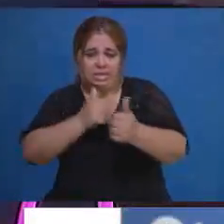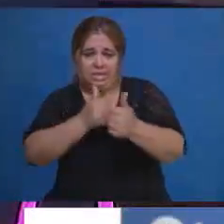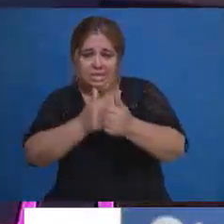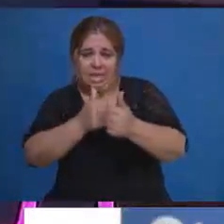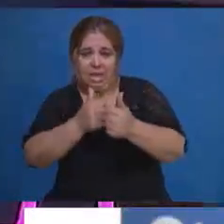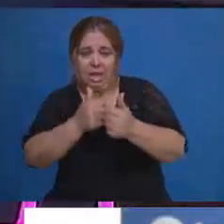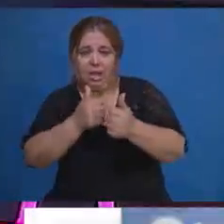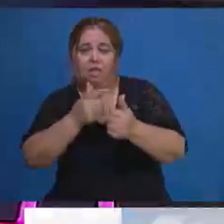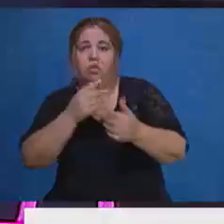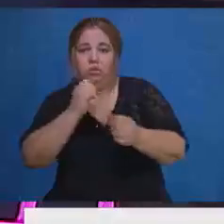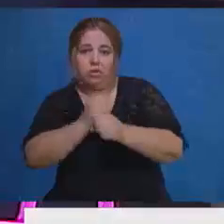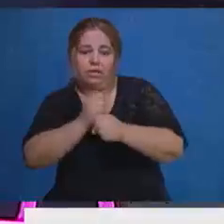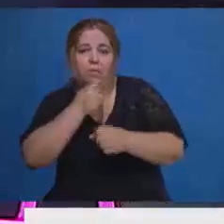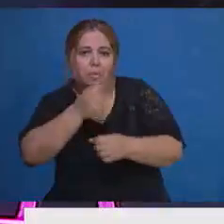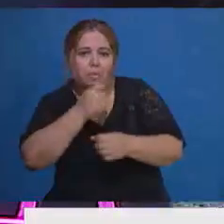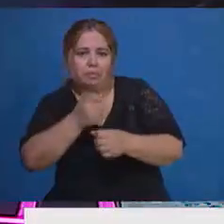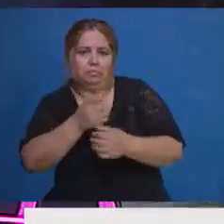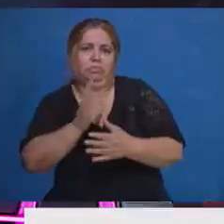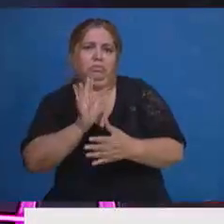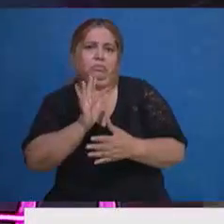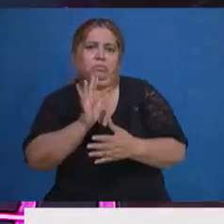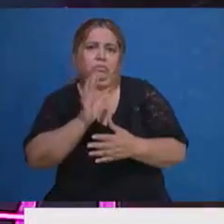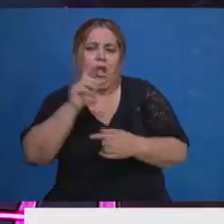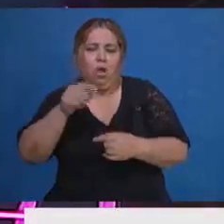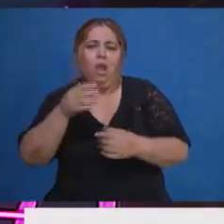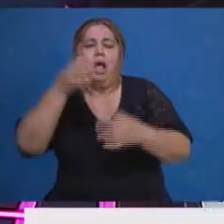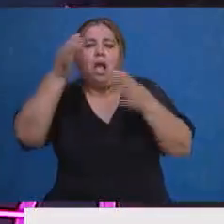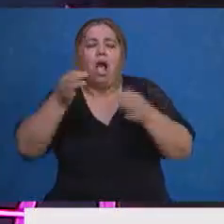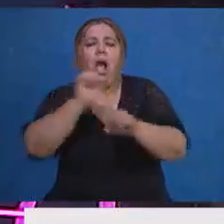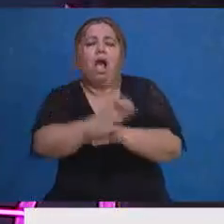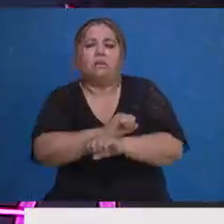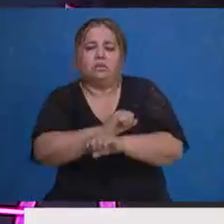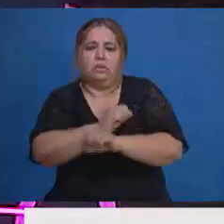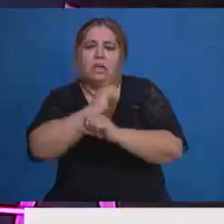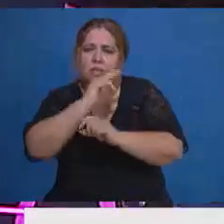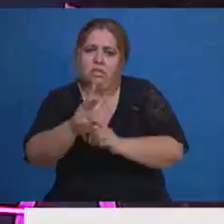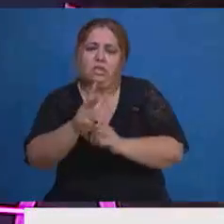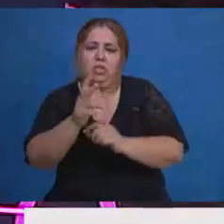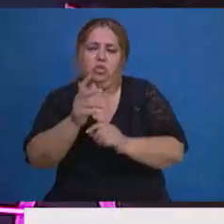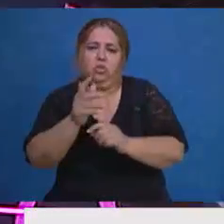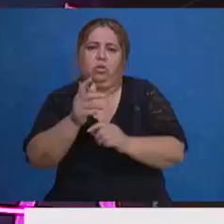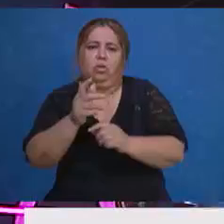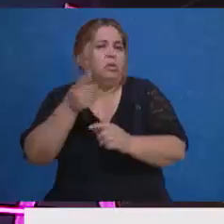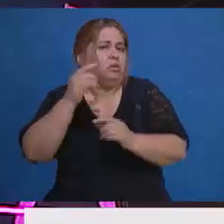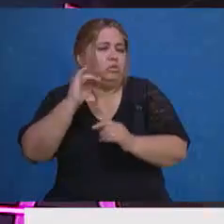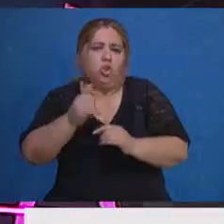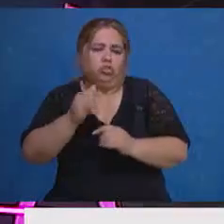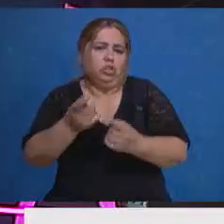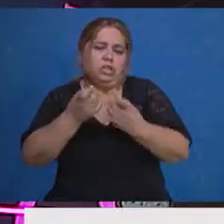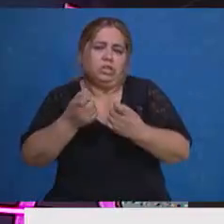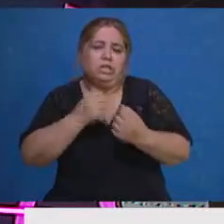una situación muy particular que Claro. se está hablando desde la penitenciaria que ameritó un baño que ha